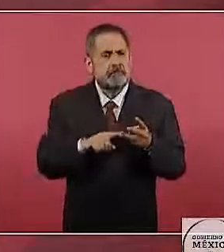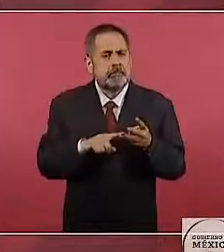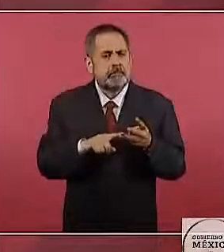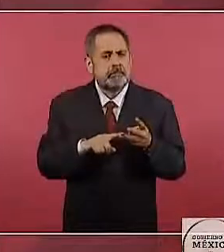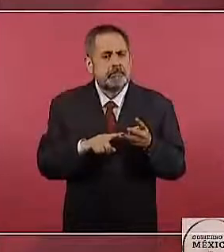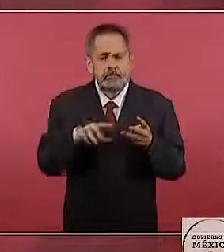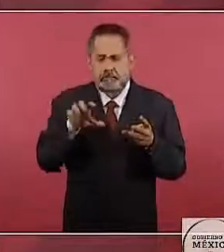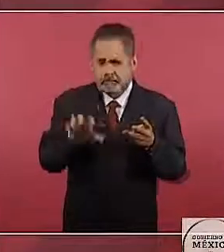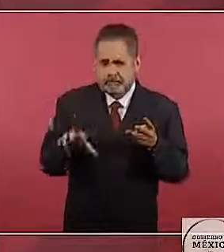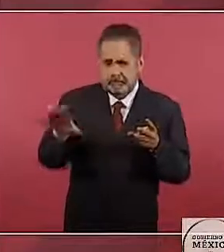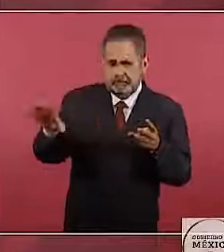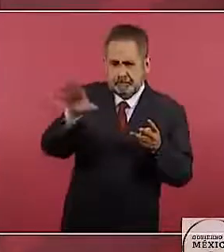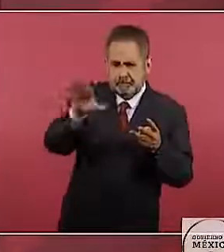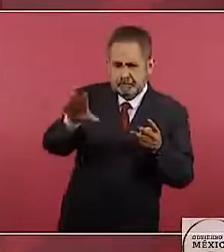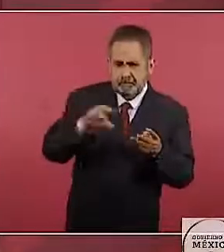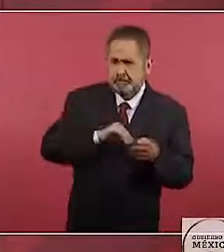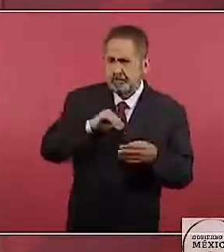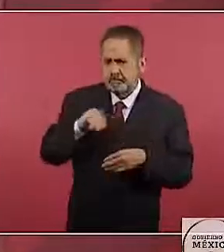por regiones,